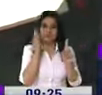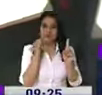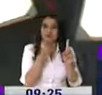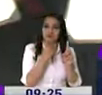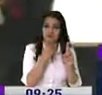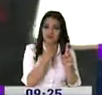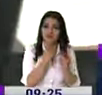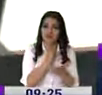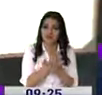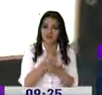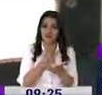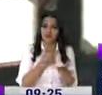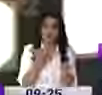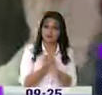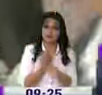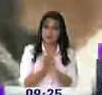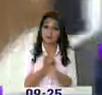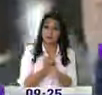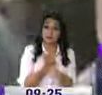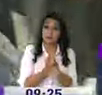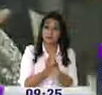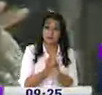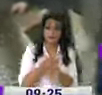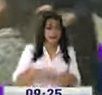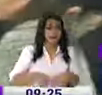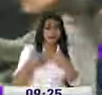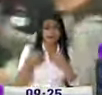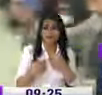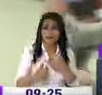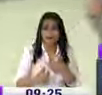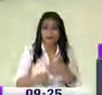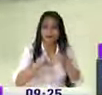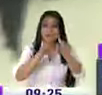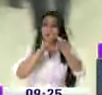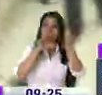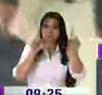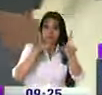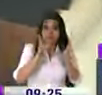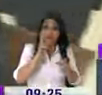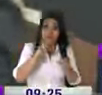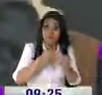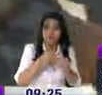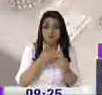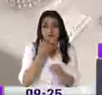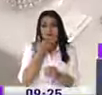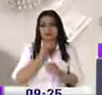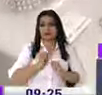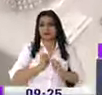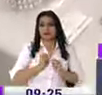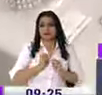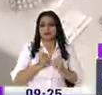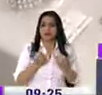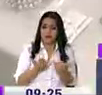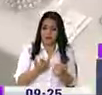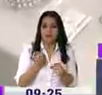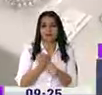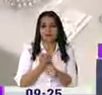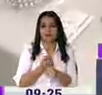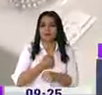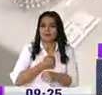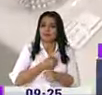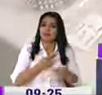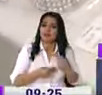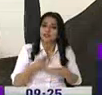asegura que a pesar de haber servido y trabajado durante casi toda su vida en una institución, el mejor descanso que pudo encontrar está en